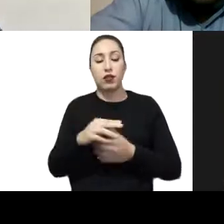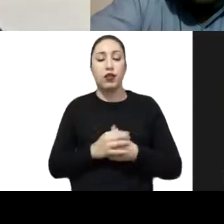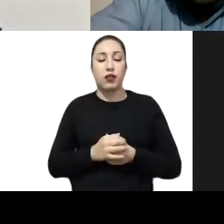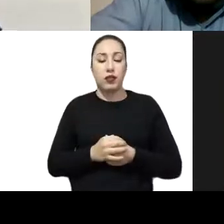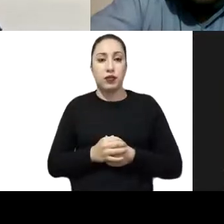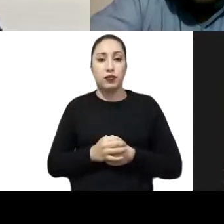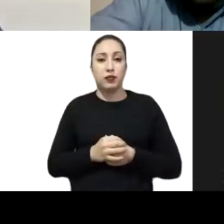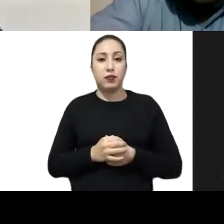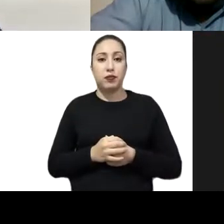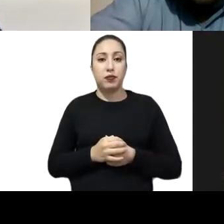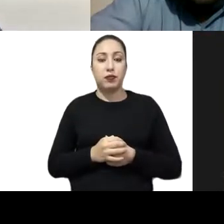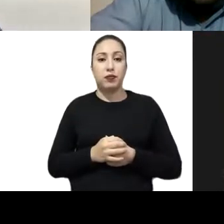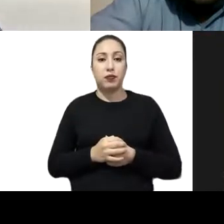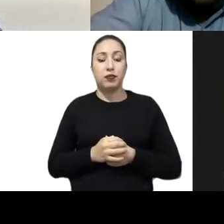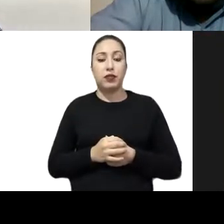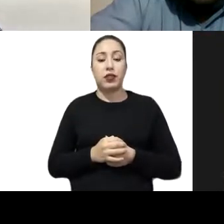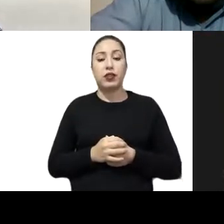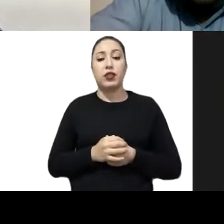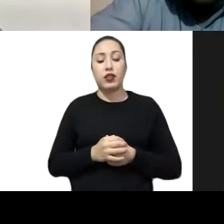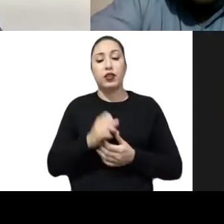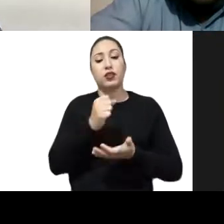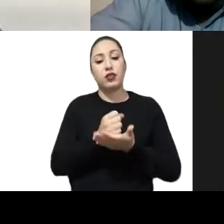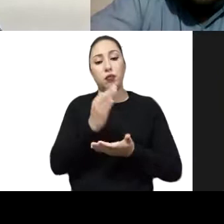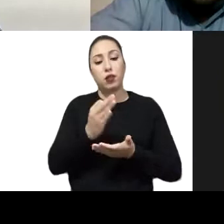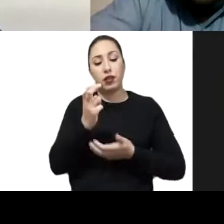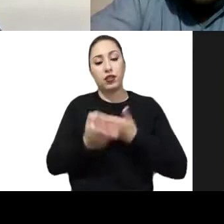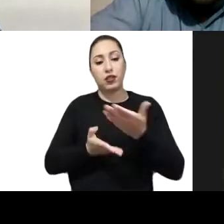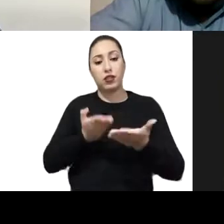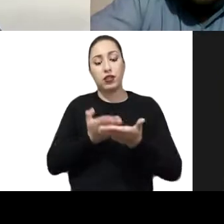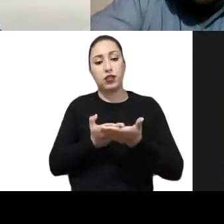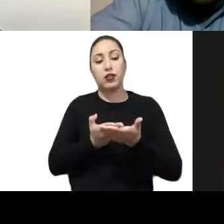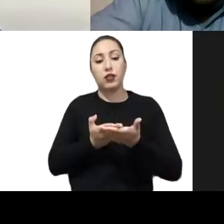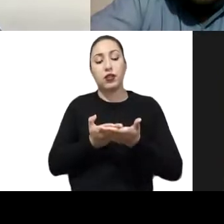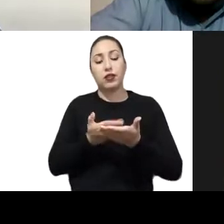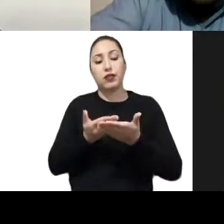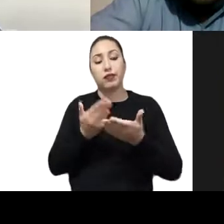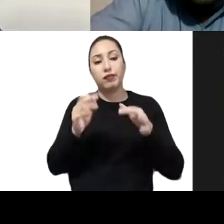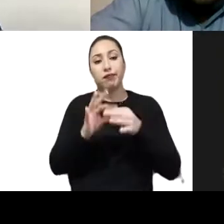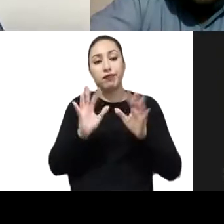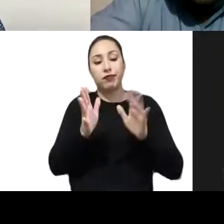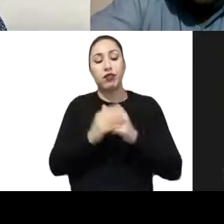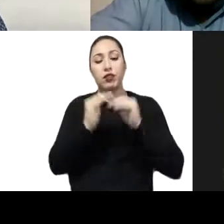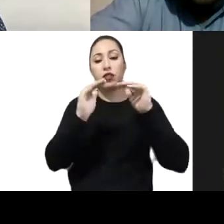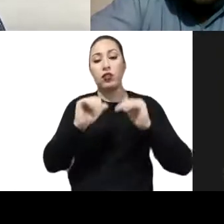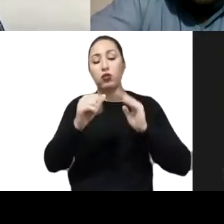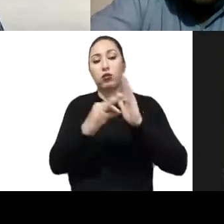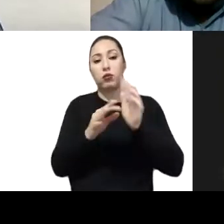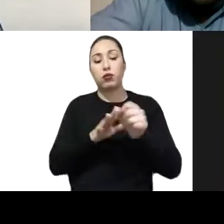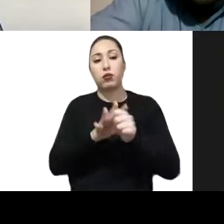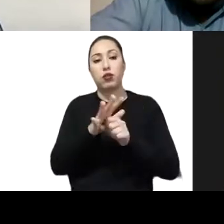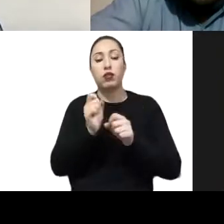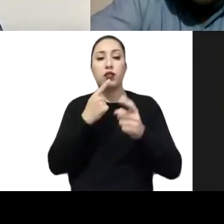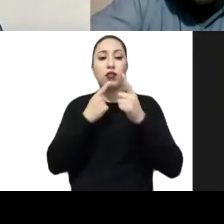diputada. En consecuencia, queda aprobado el presente dictamen por lo anteriormente mencionado. El siguiente punto del orden del día es la